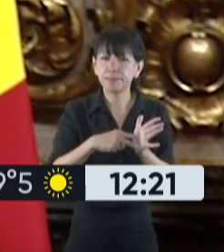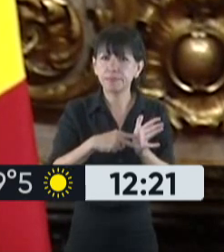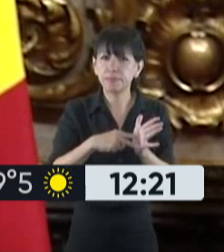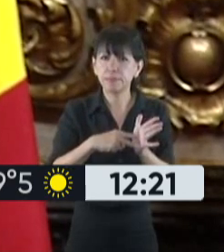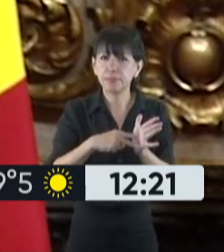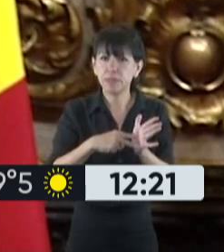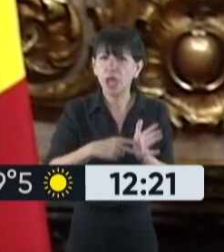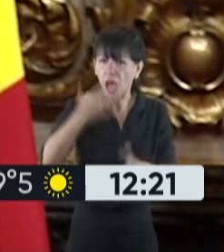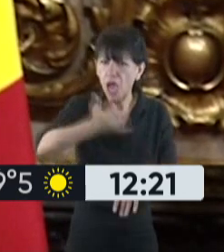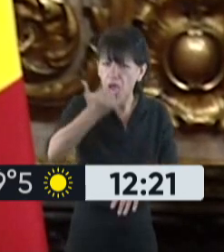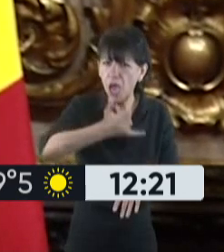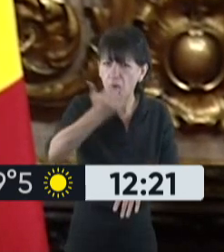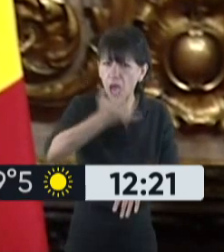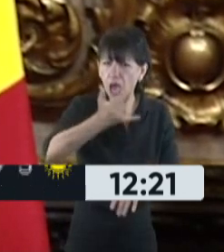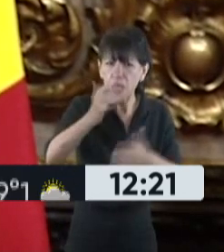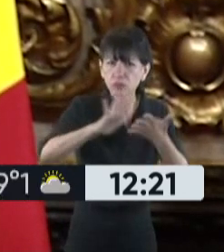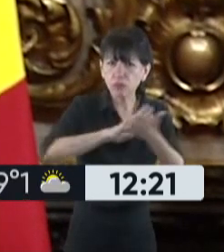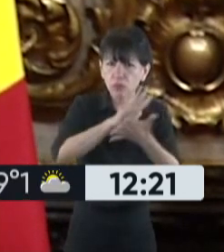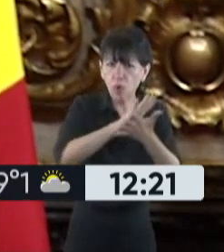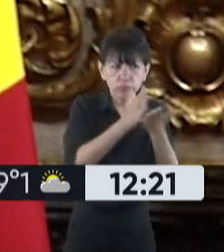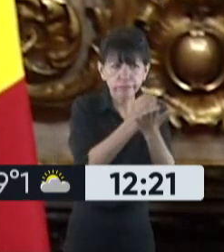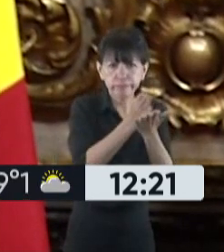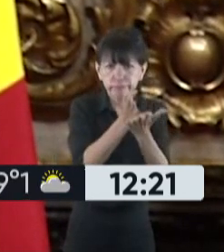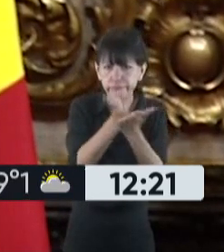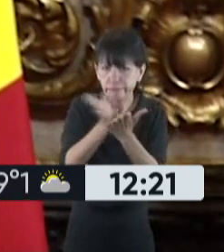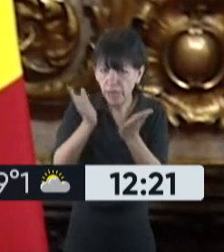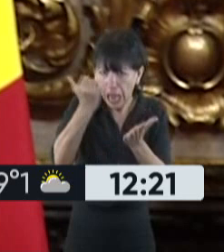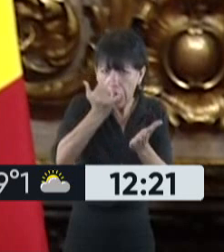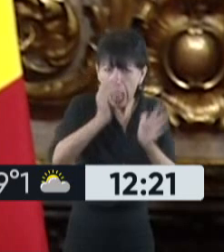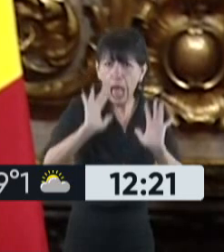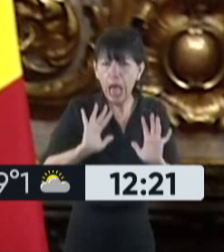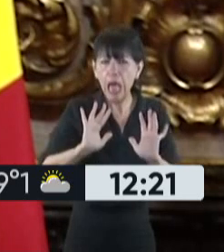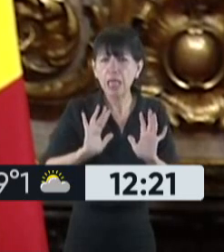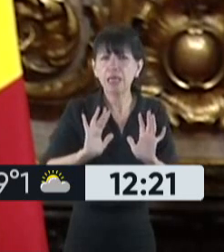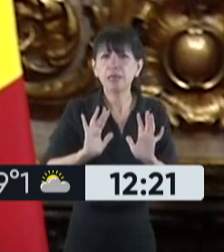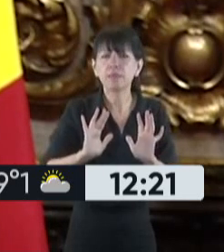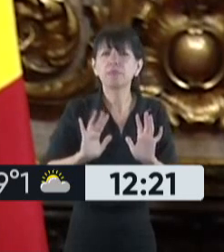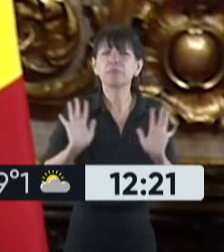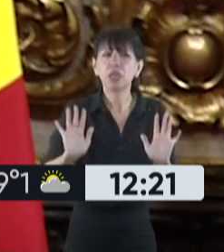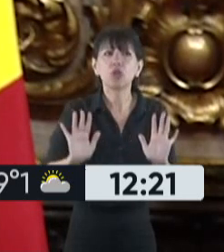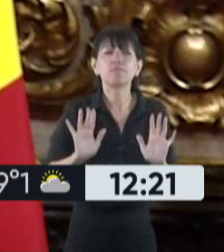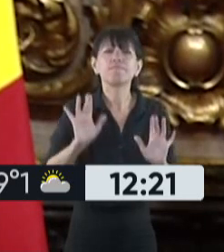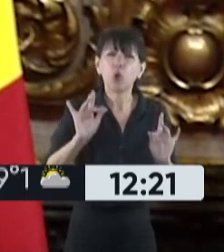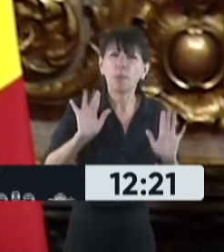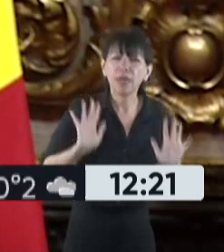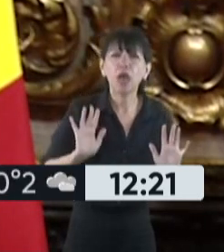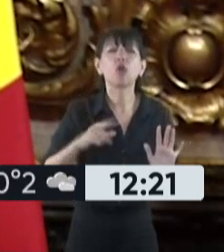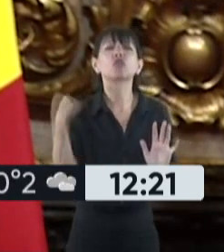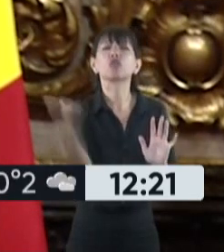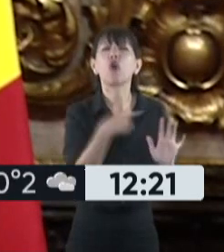tiene soluciones aparentemente sencillas, pero en realidad muy complicadas. Nosotros